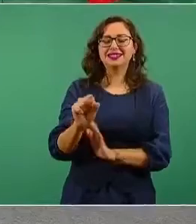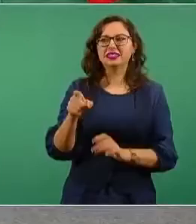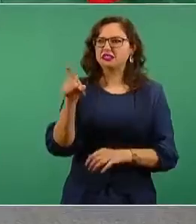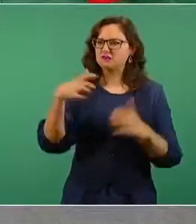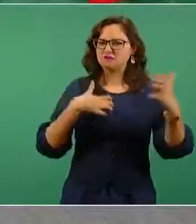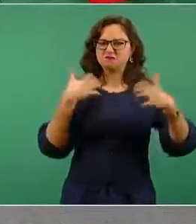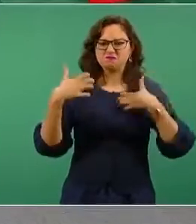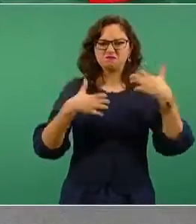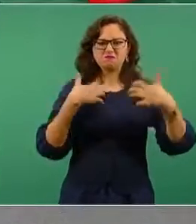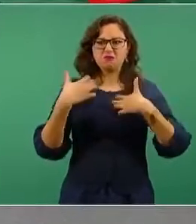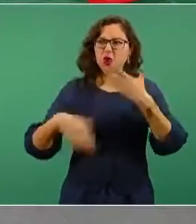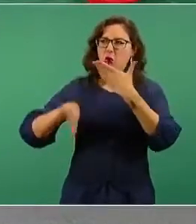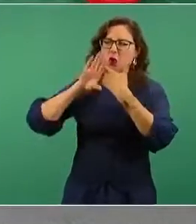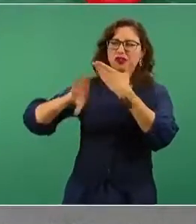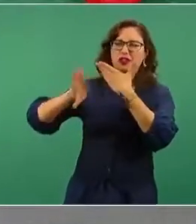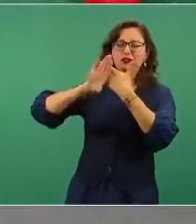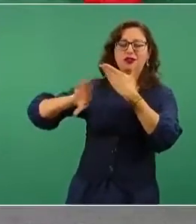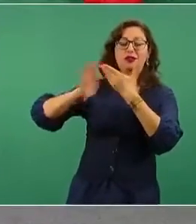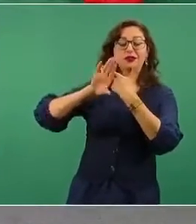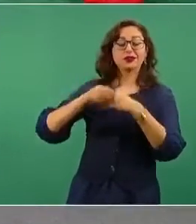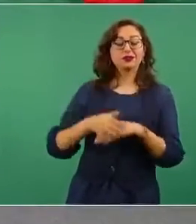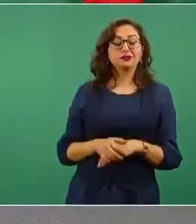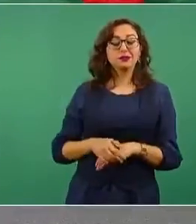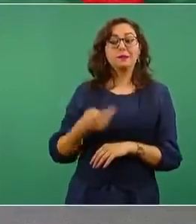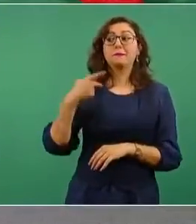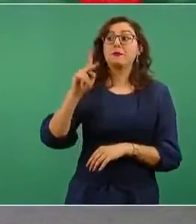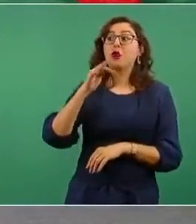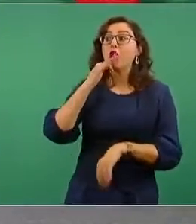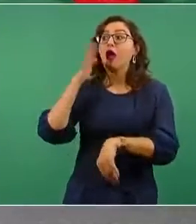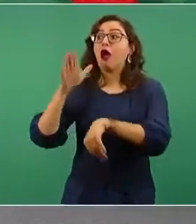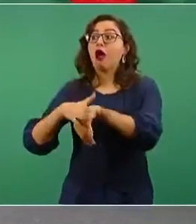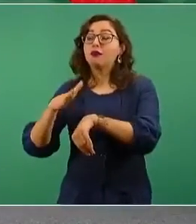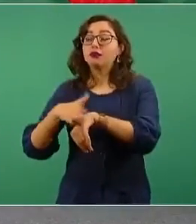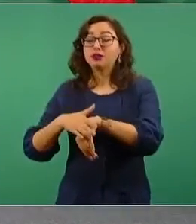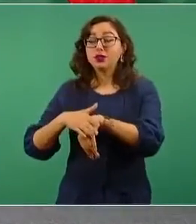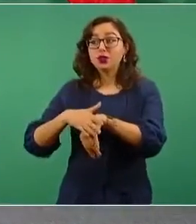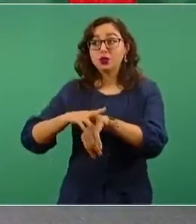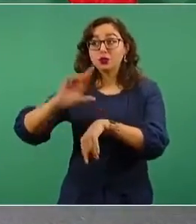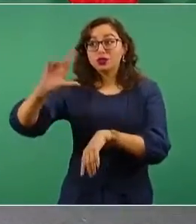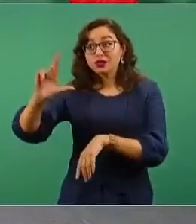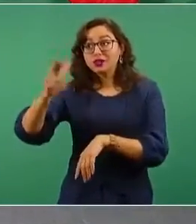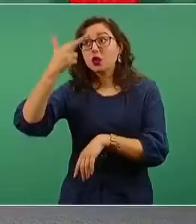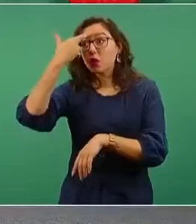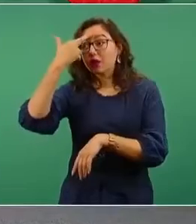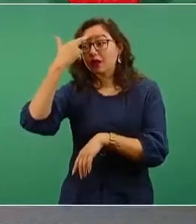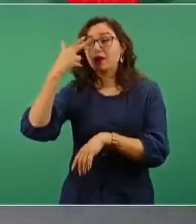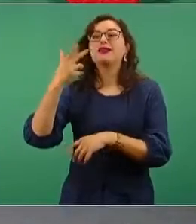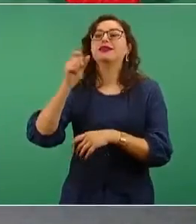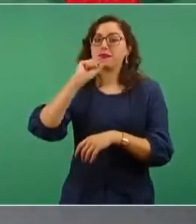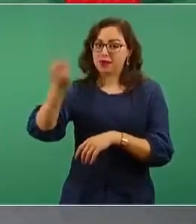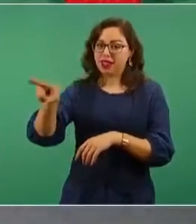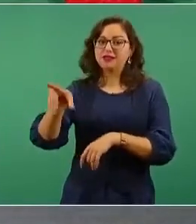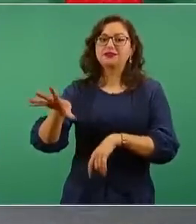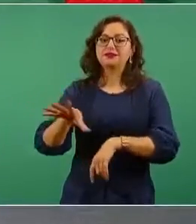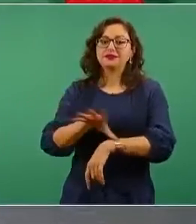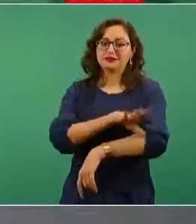los del País de España que, por cierto, están molestos por la reforma eléctrica,